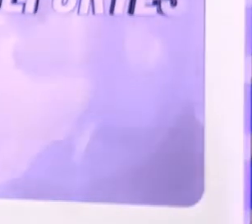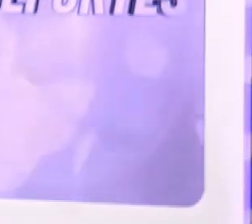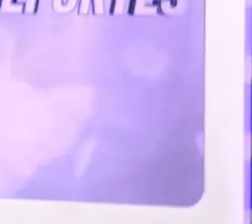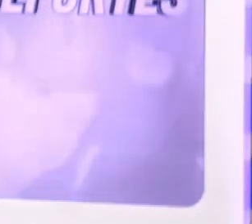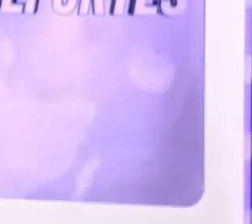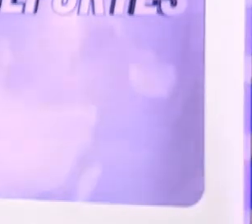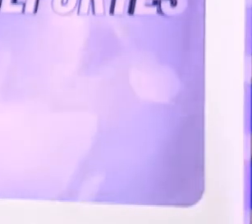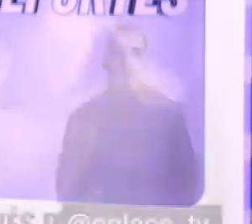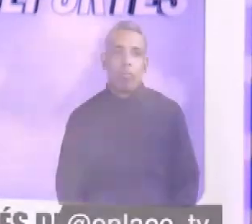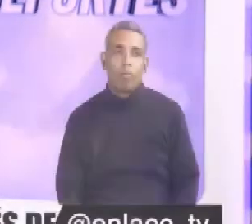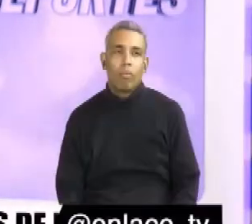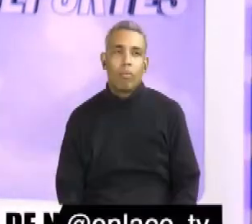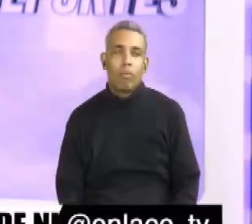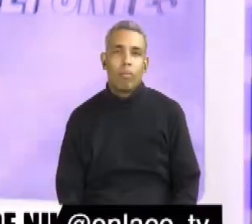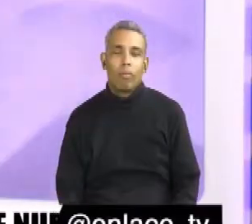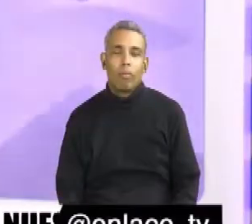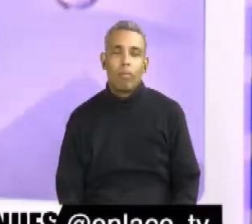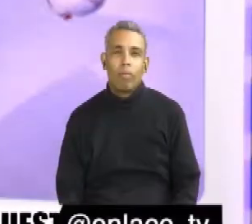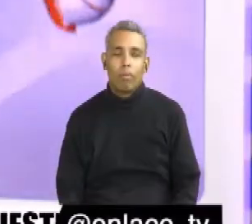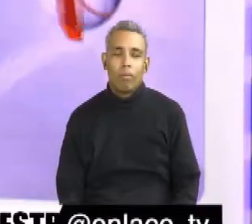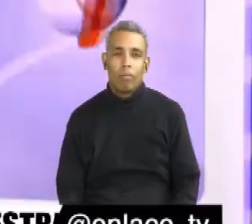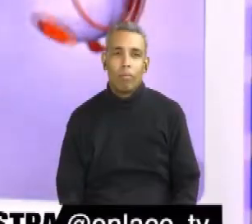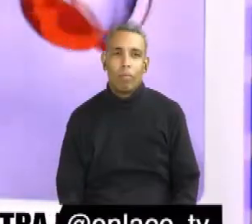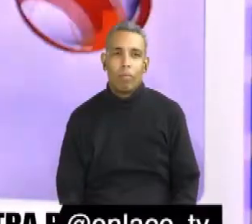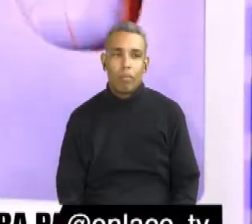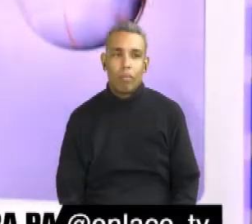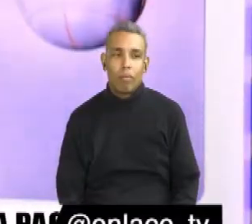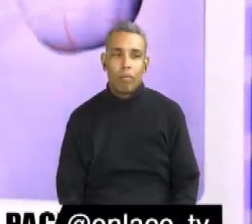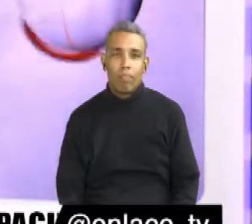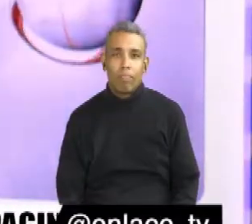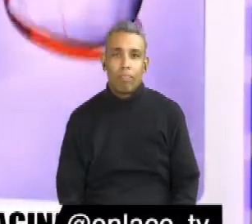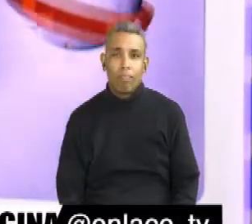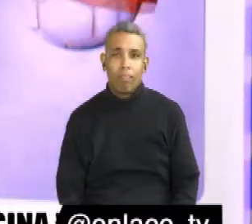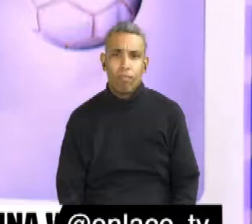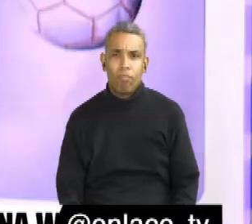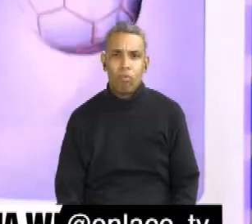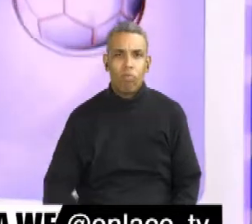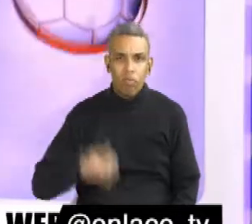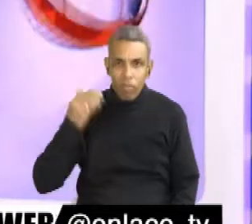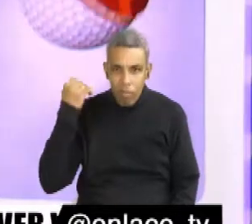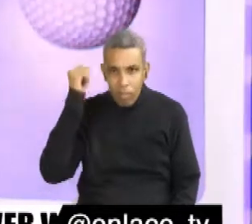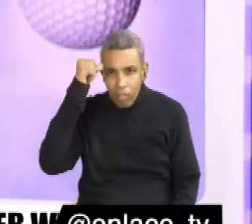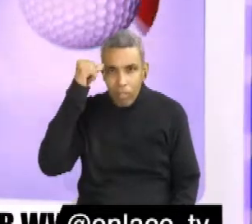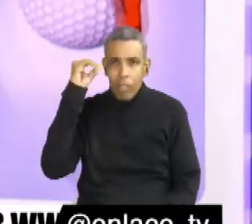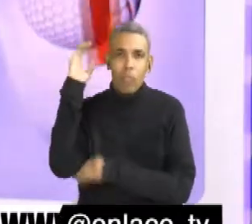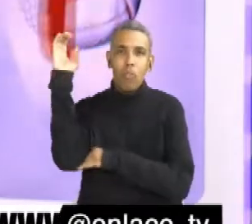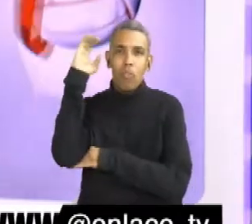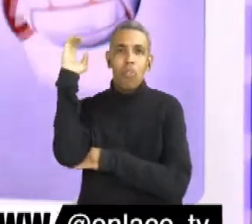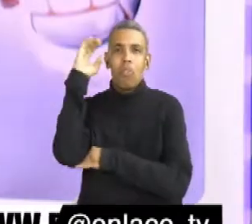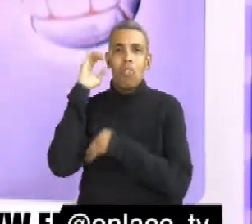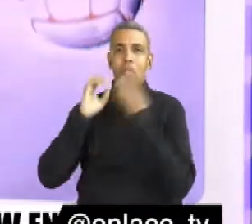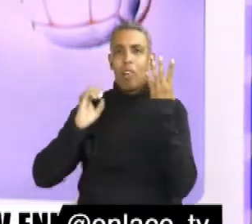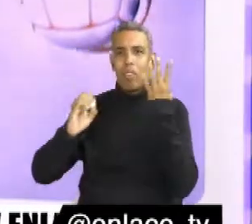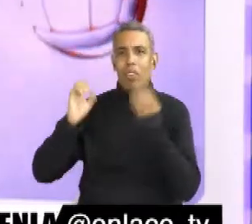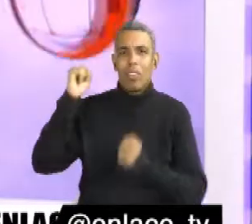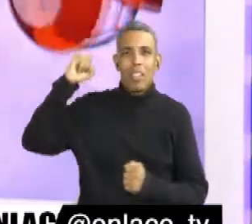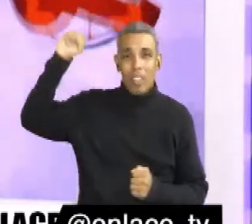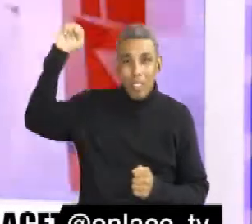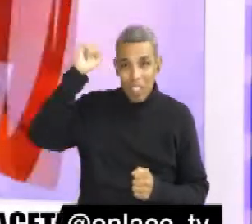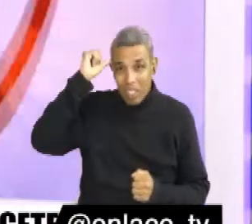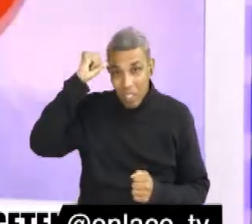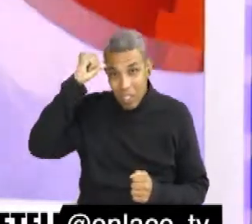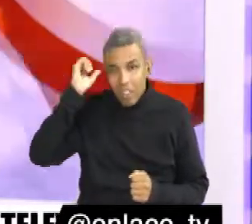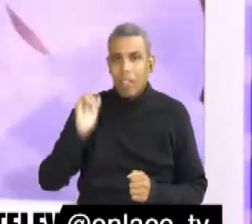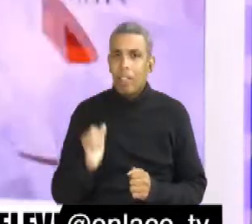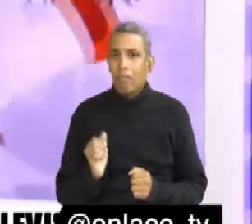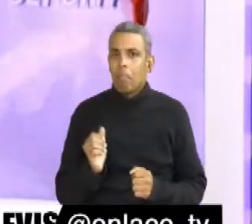minutos del mediodía y ya está aquí toda la información deportiva. Si usted quiere saber cómo celebraron los colombianos el triunfo de nuestra selección contra Camerún, que